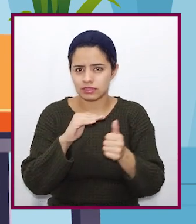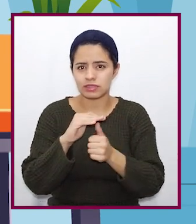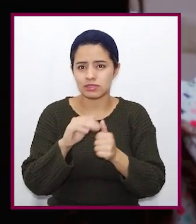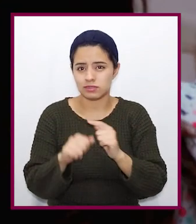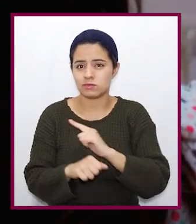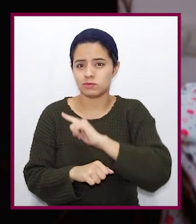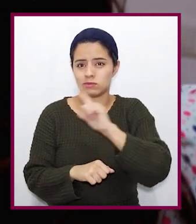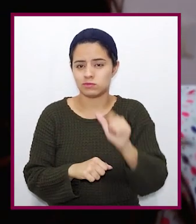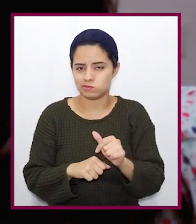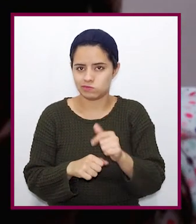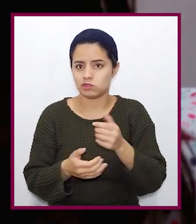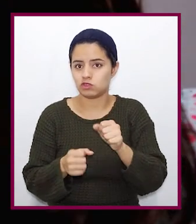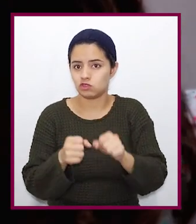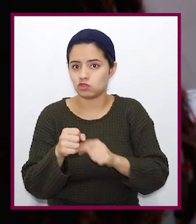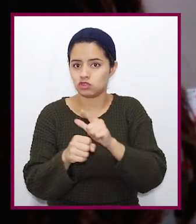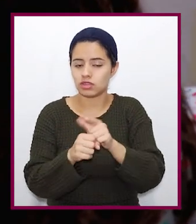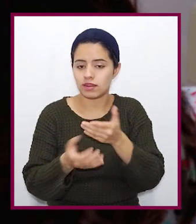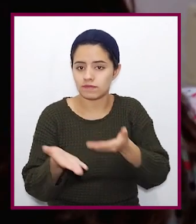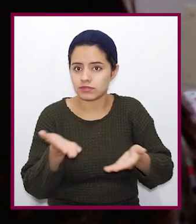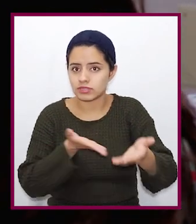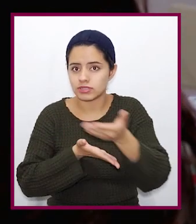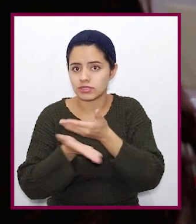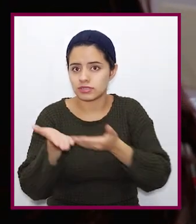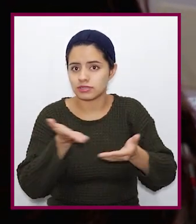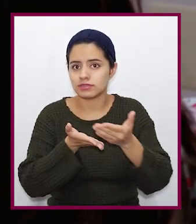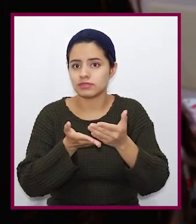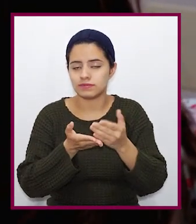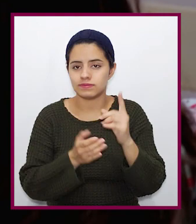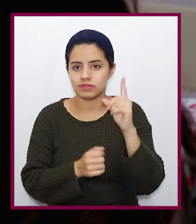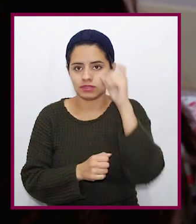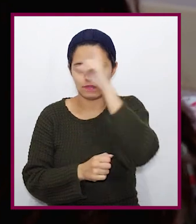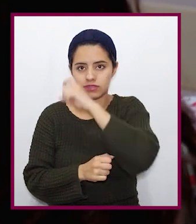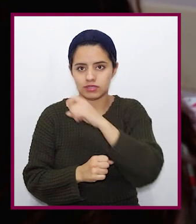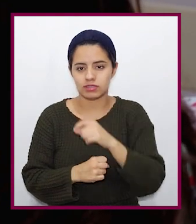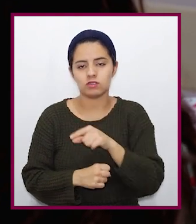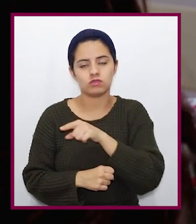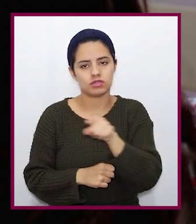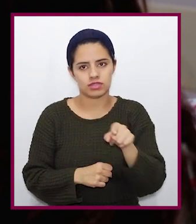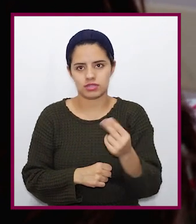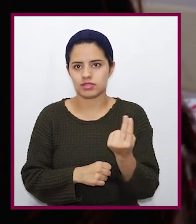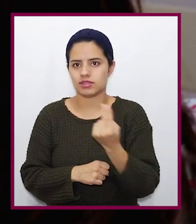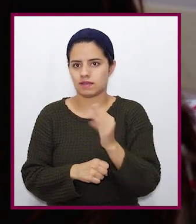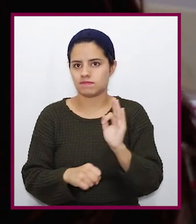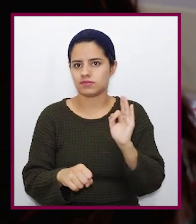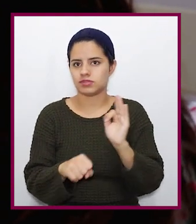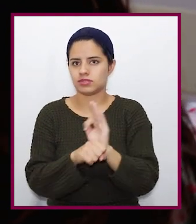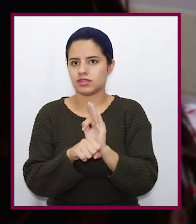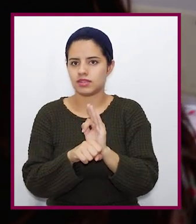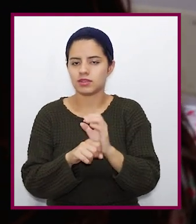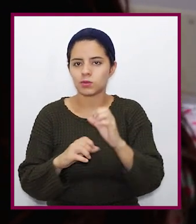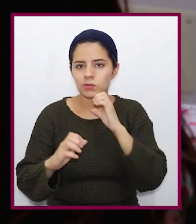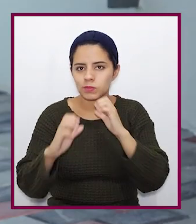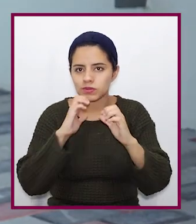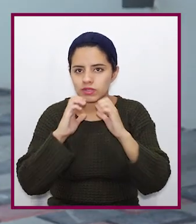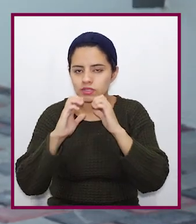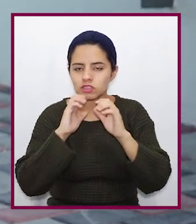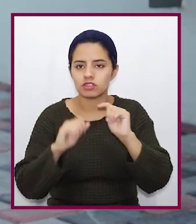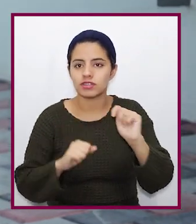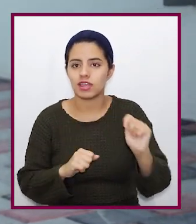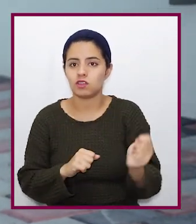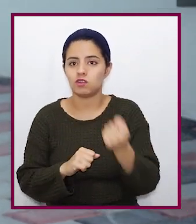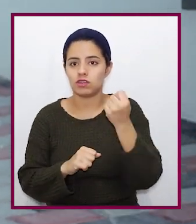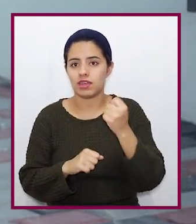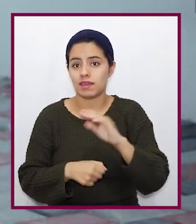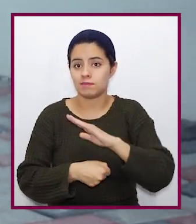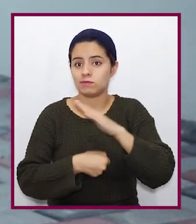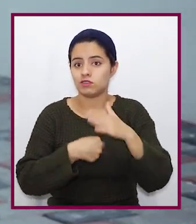social. Vamos a depender del uso de tecnologías de la información y la comunicación en los próximos años con una mayor